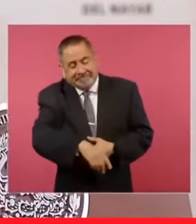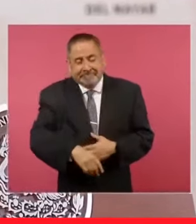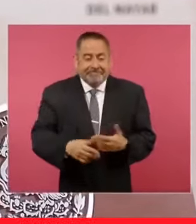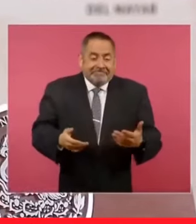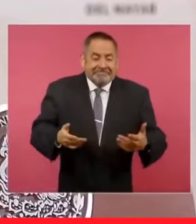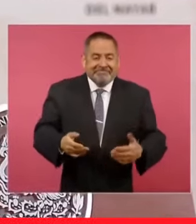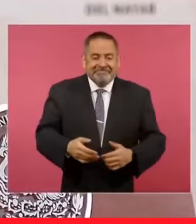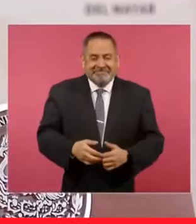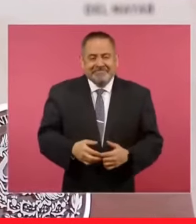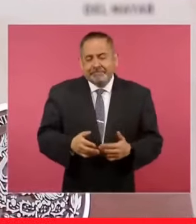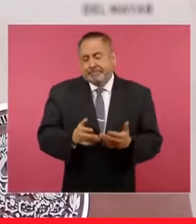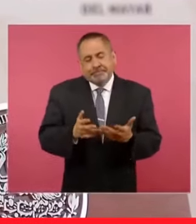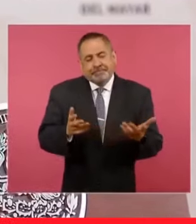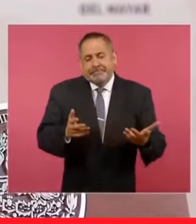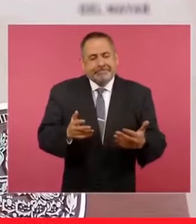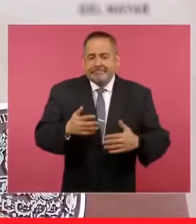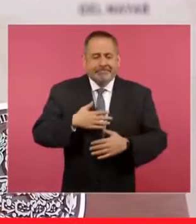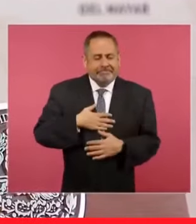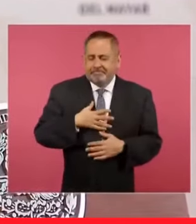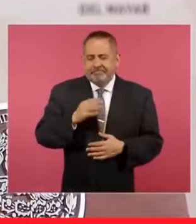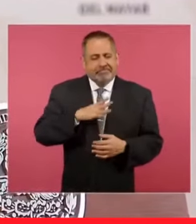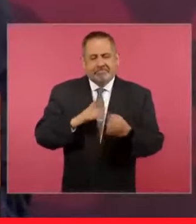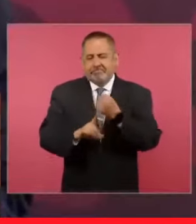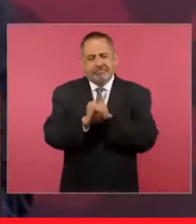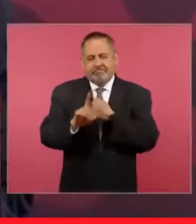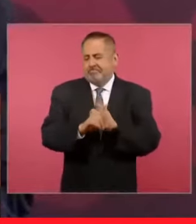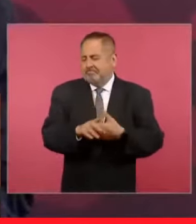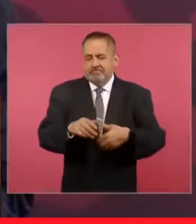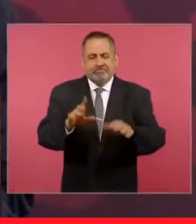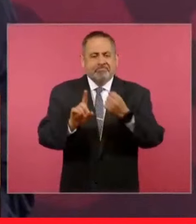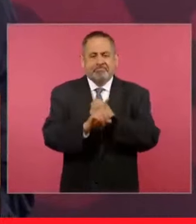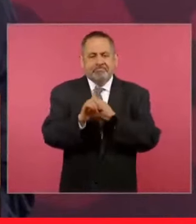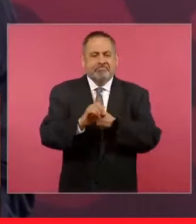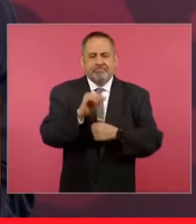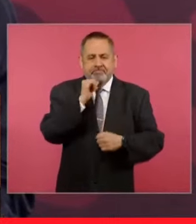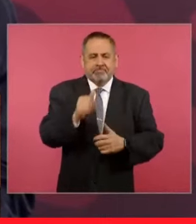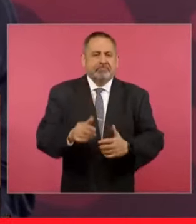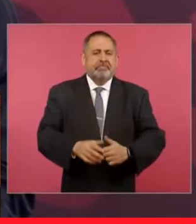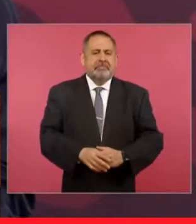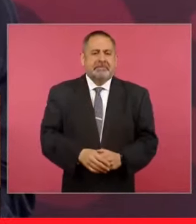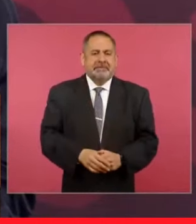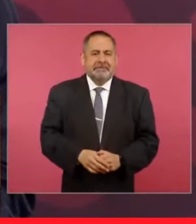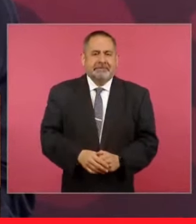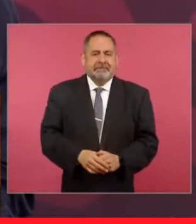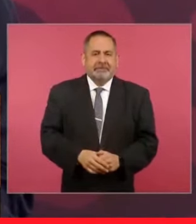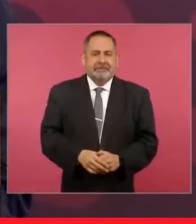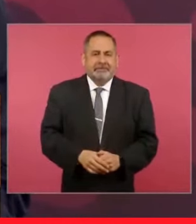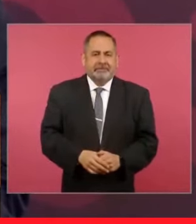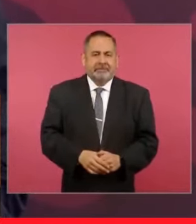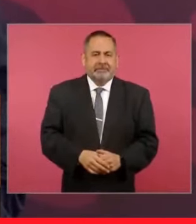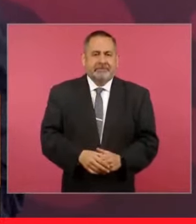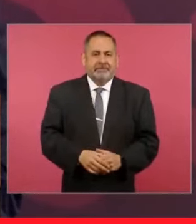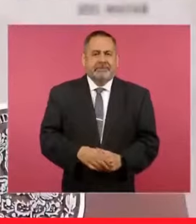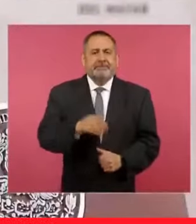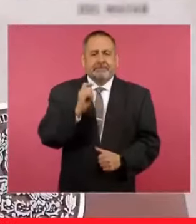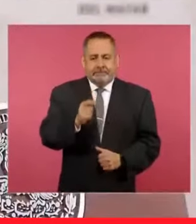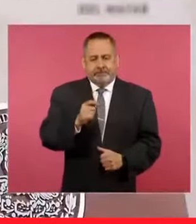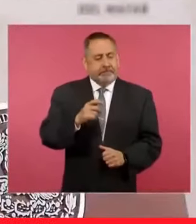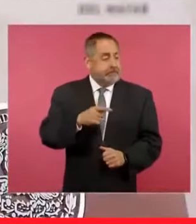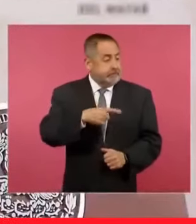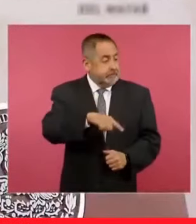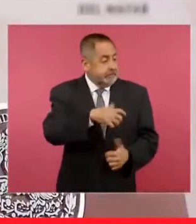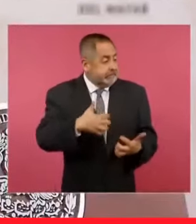este Entonces no hay problema H es mejor aunque